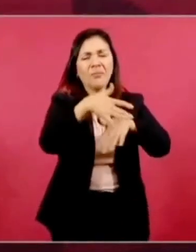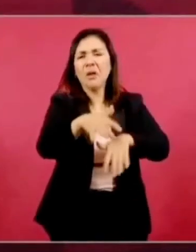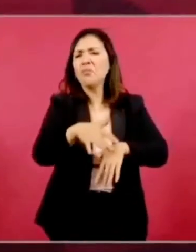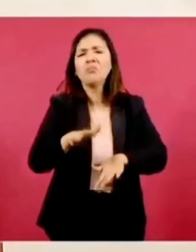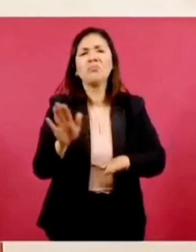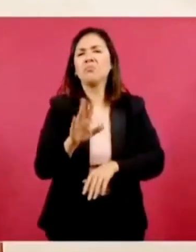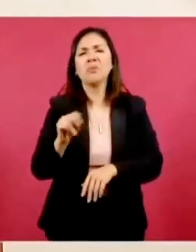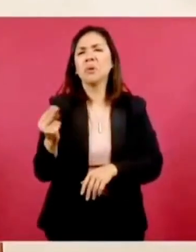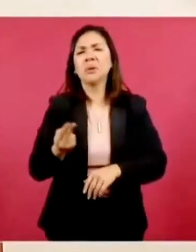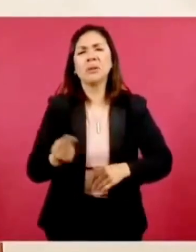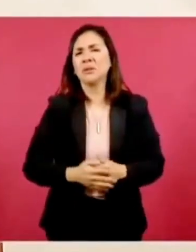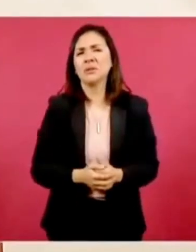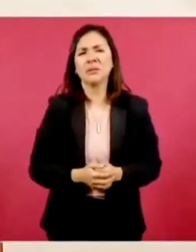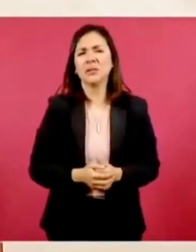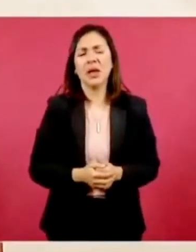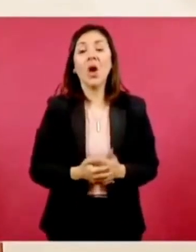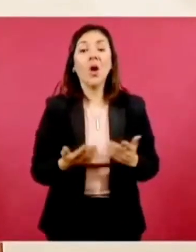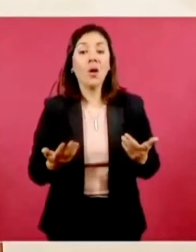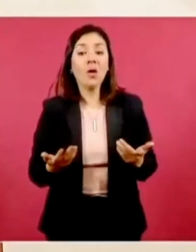mucho menos